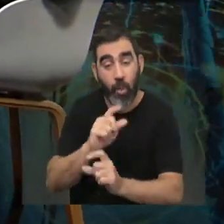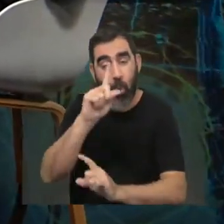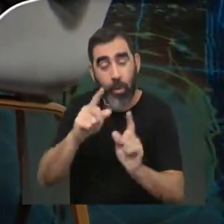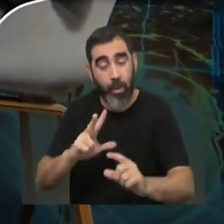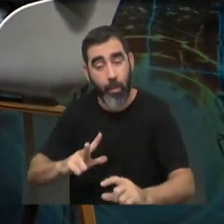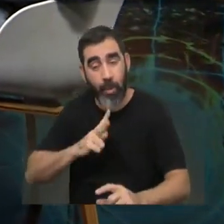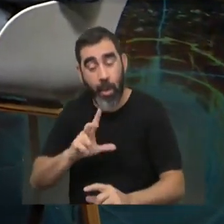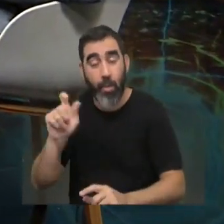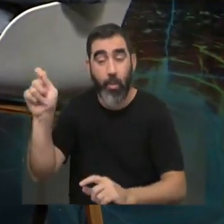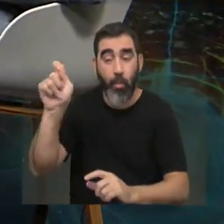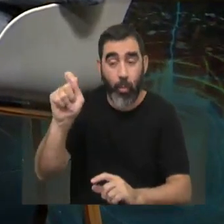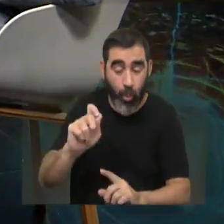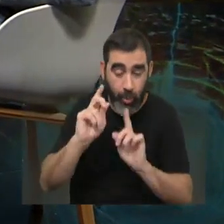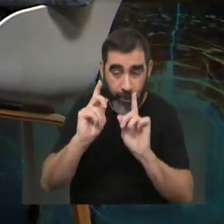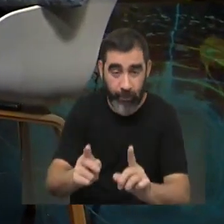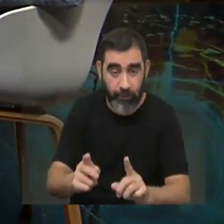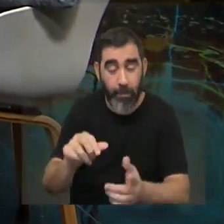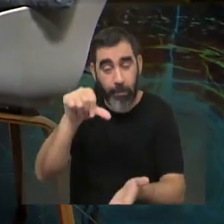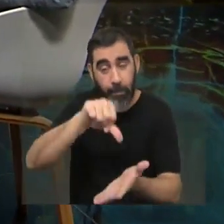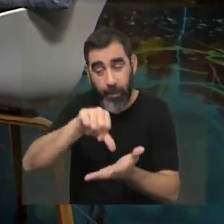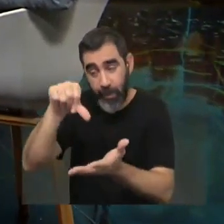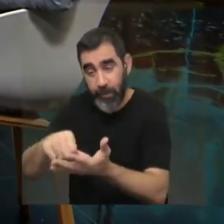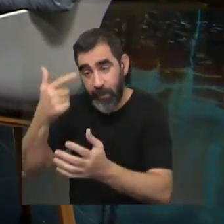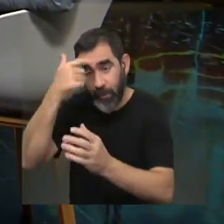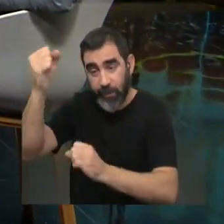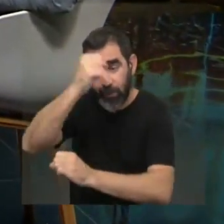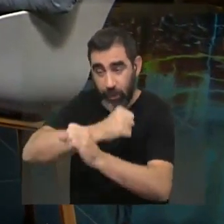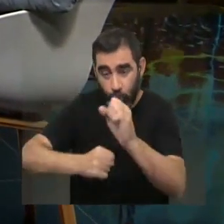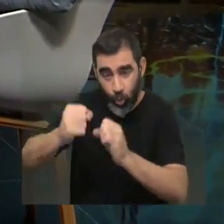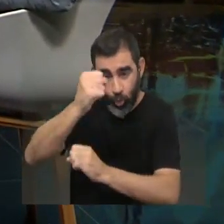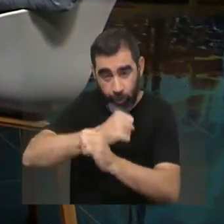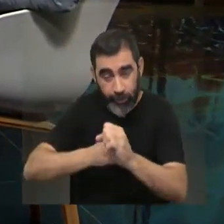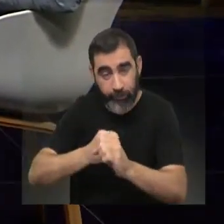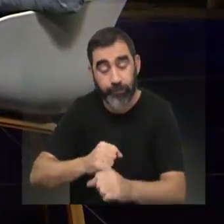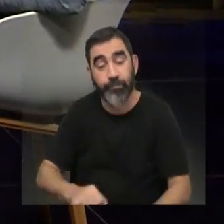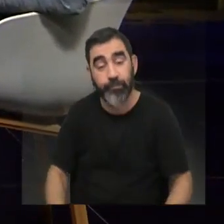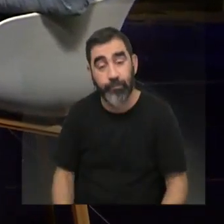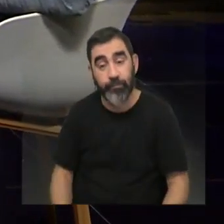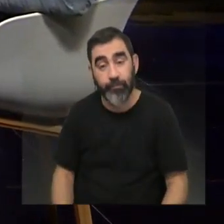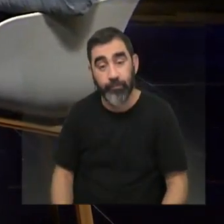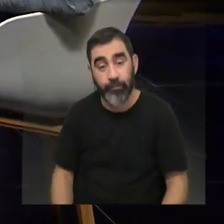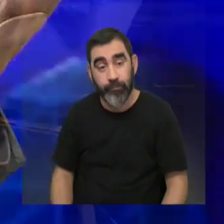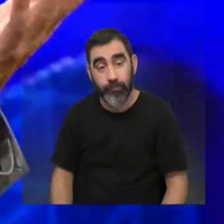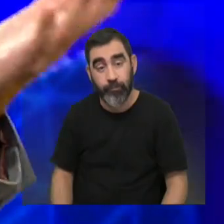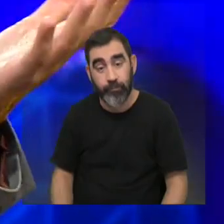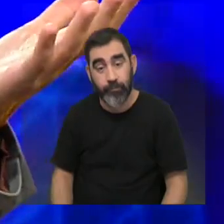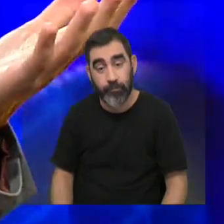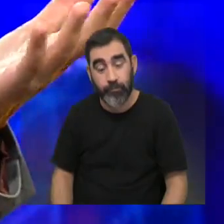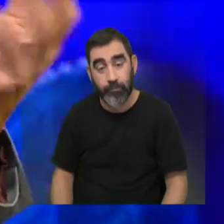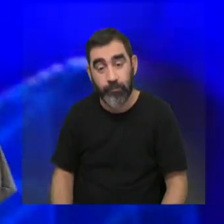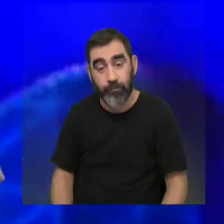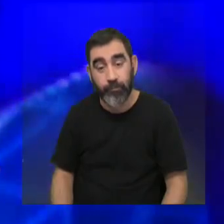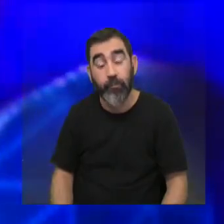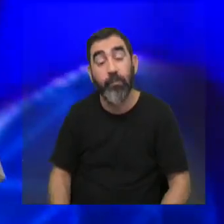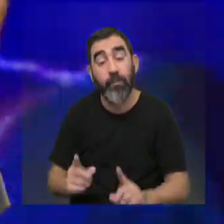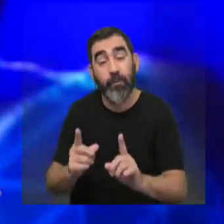privadas, universidades públicas, países, tecnologías globales, y esta apuesta con la cual cerramos, que es